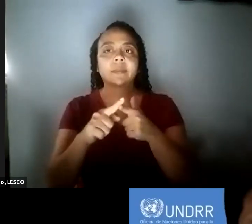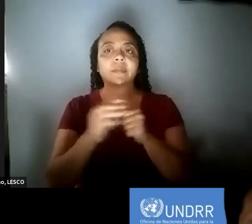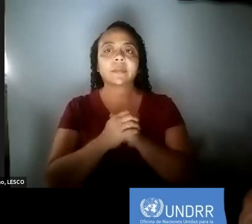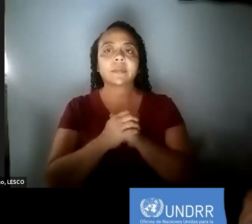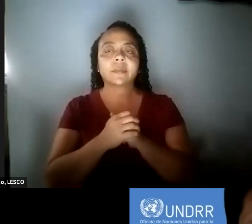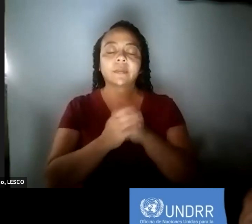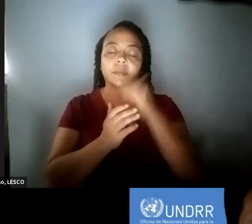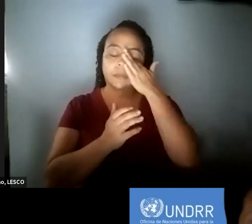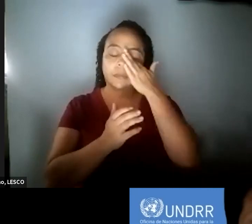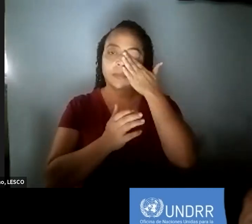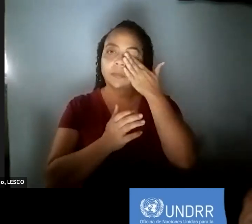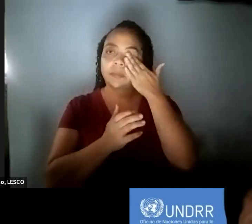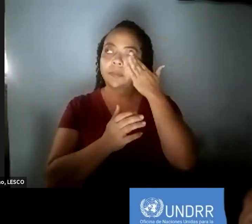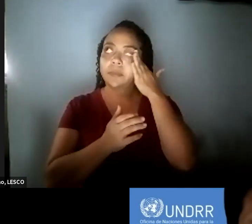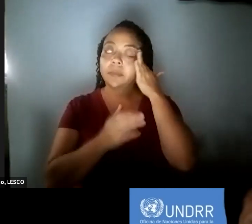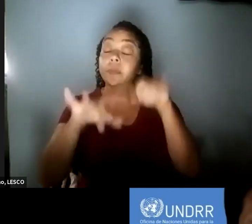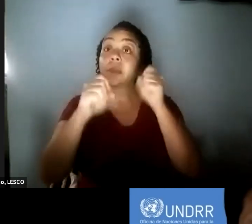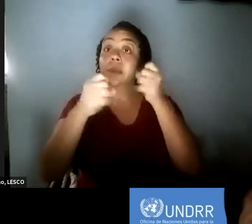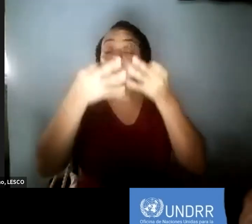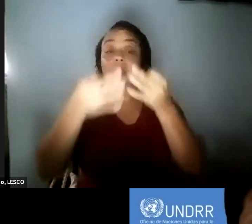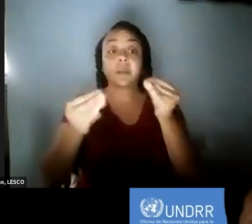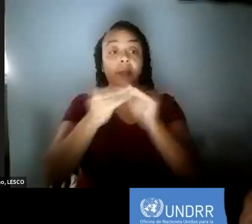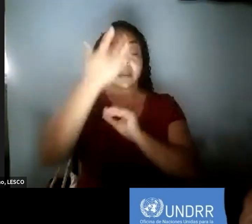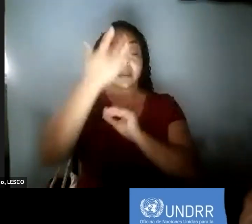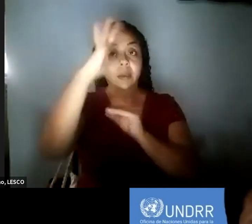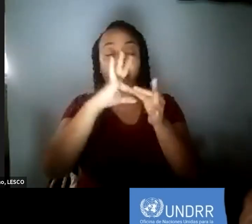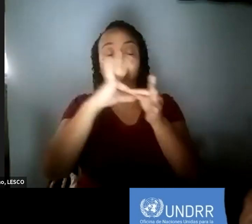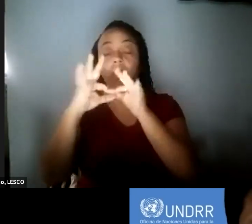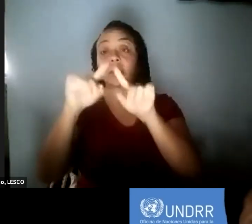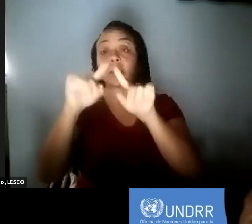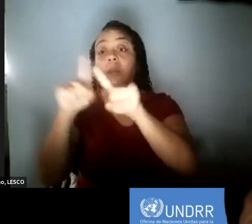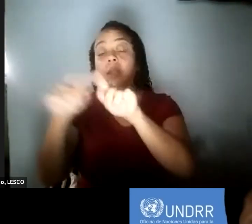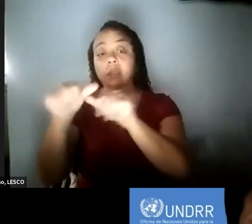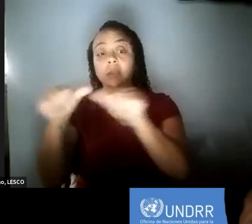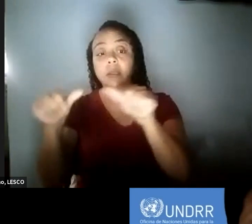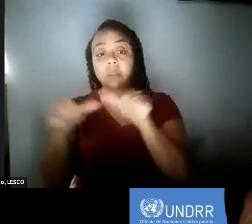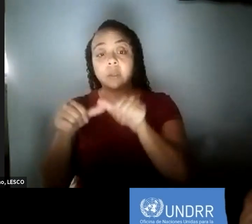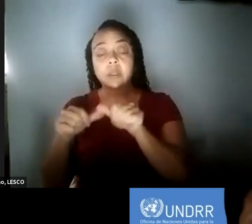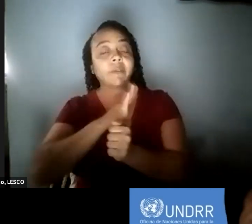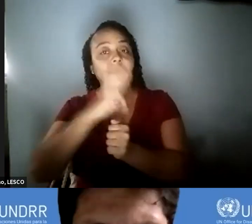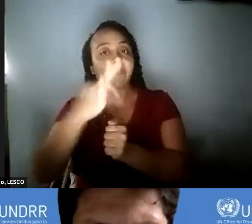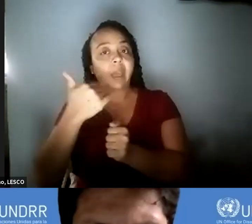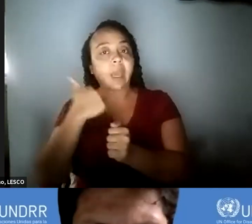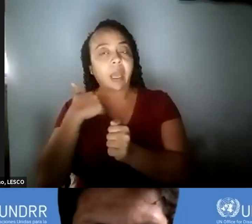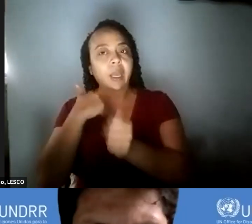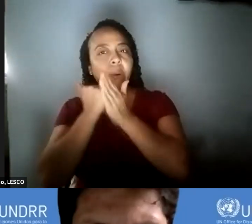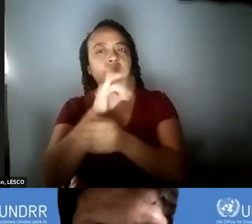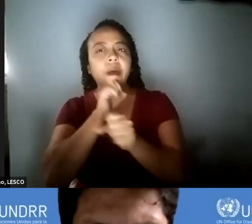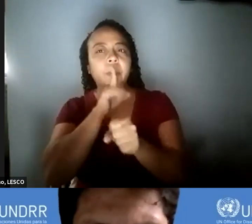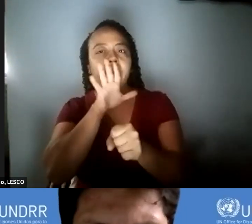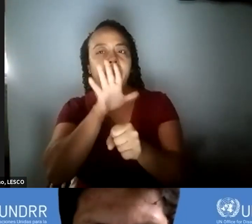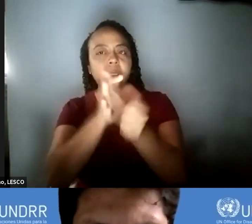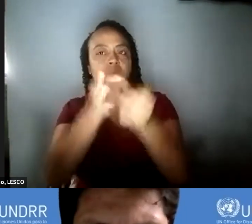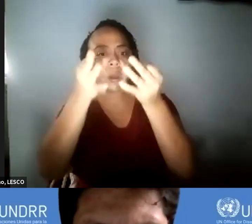con tomar decisiones más inteligentes en alianzas multisectoriales con fe de que hay una colaboración y un compromiso genuino